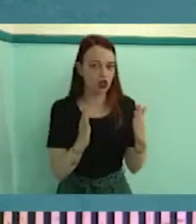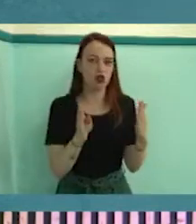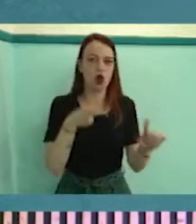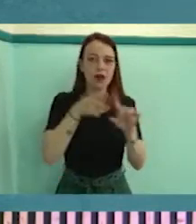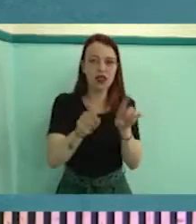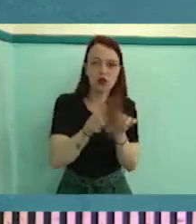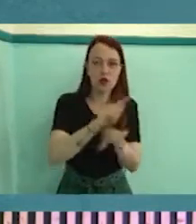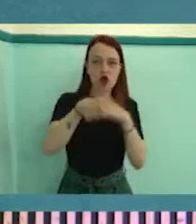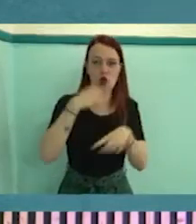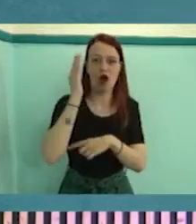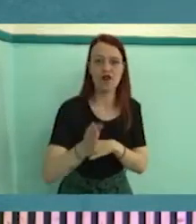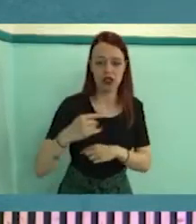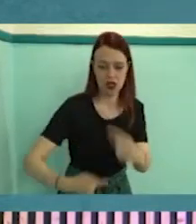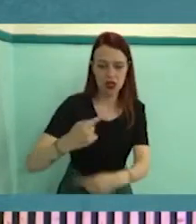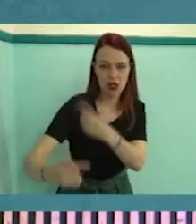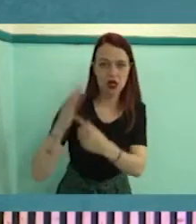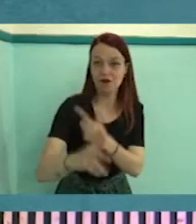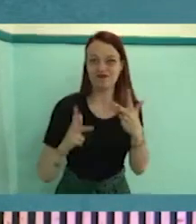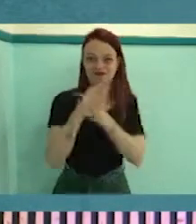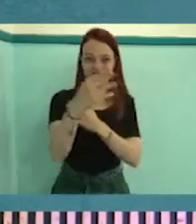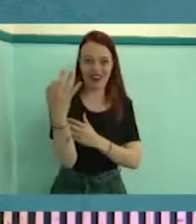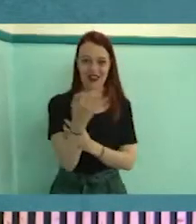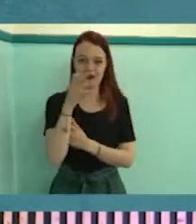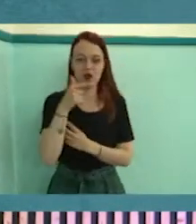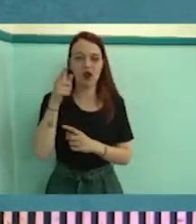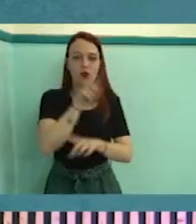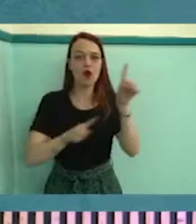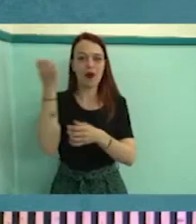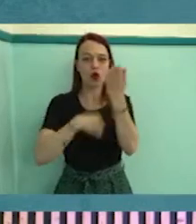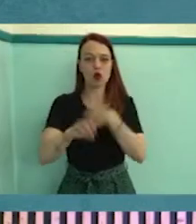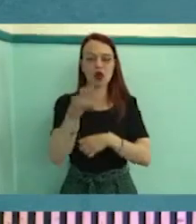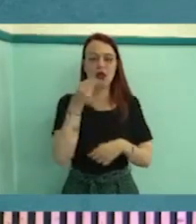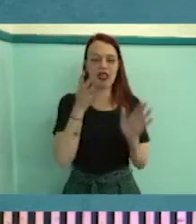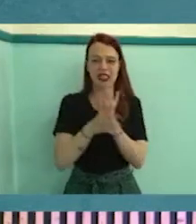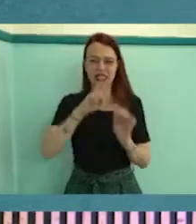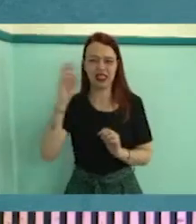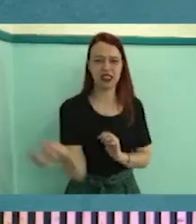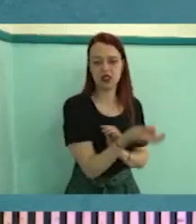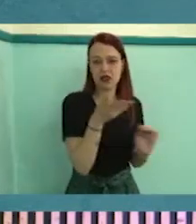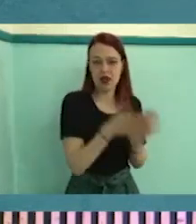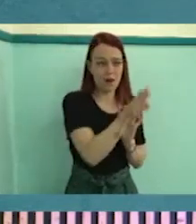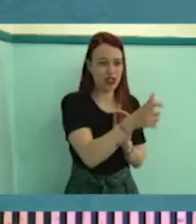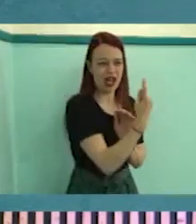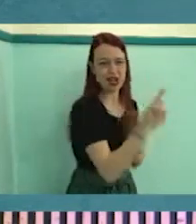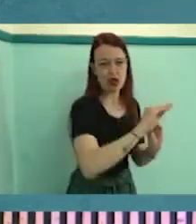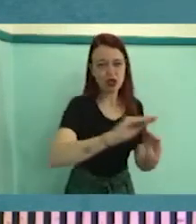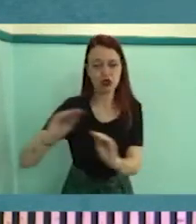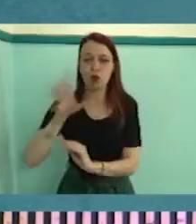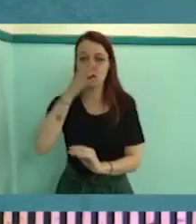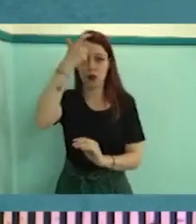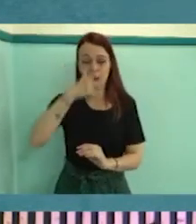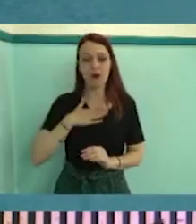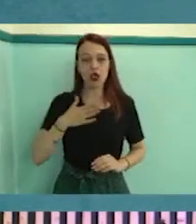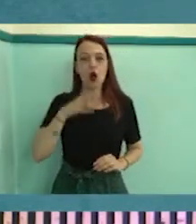arrastrándolo generación tras generación los tc son multifactoriales es decir que hay tantos casos como personas en el mundo mi tca